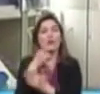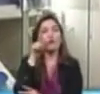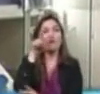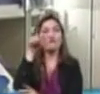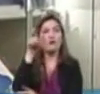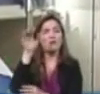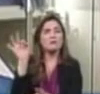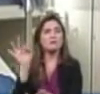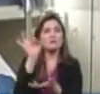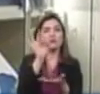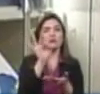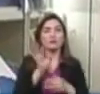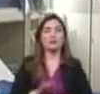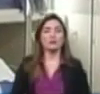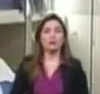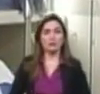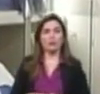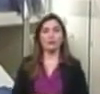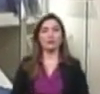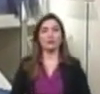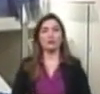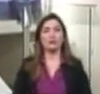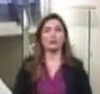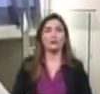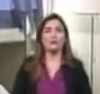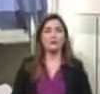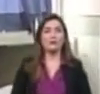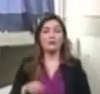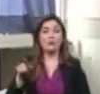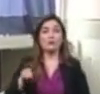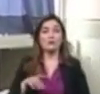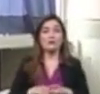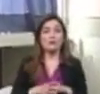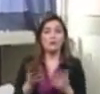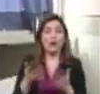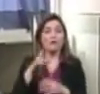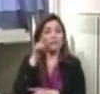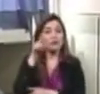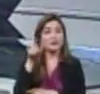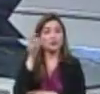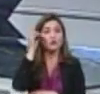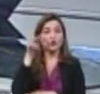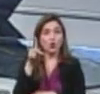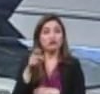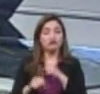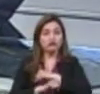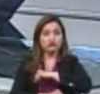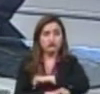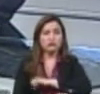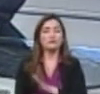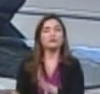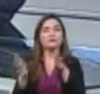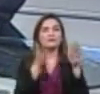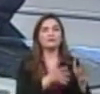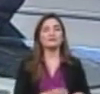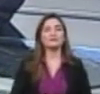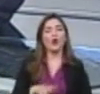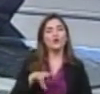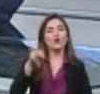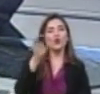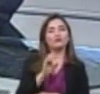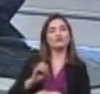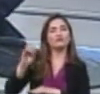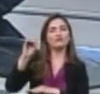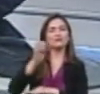a fin de que él sustente el criterio de fiscalía. El noroccidente de Pichincha